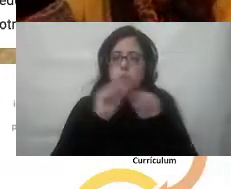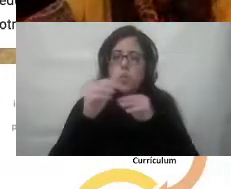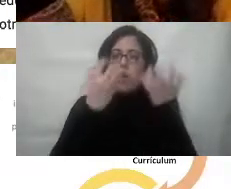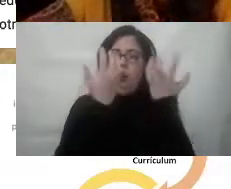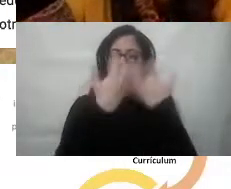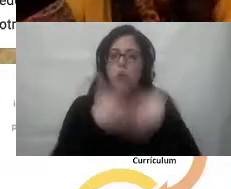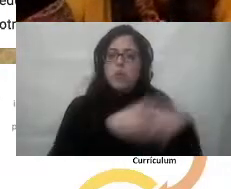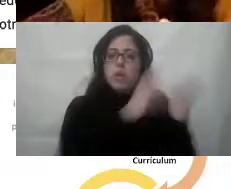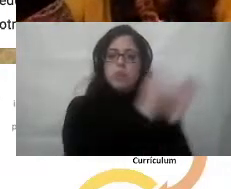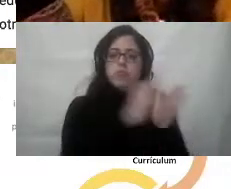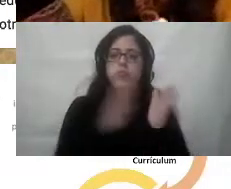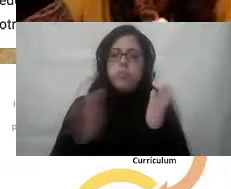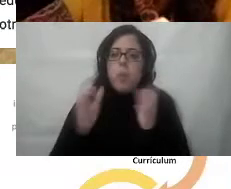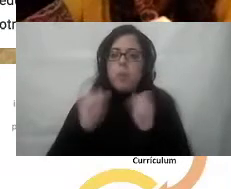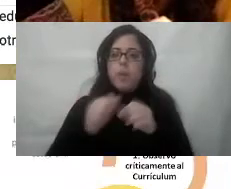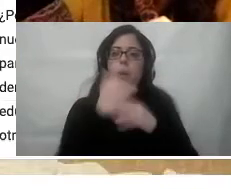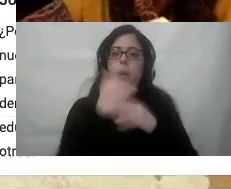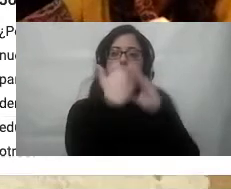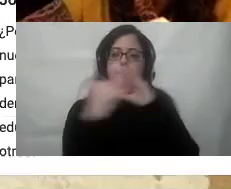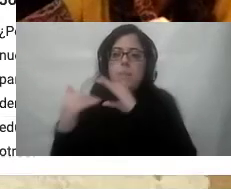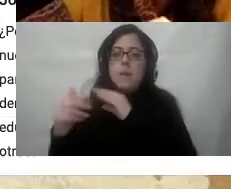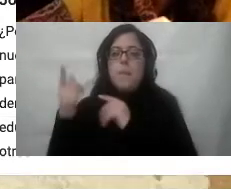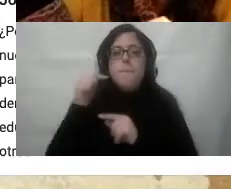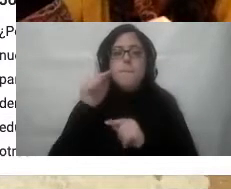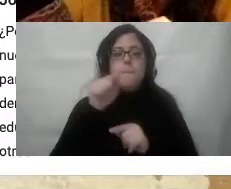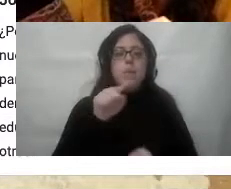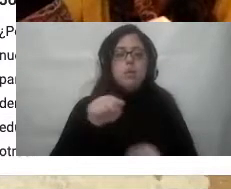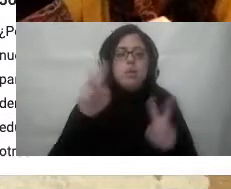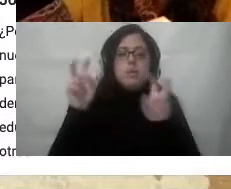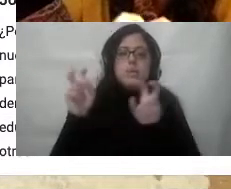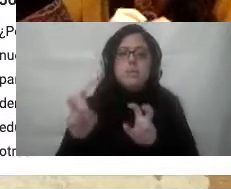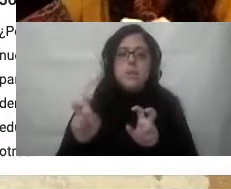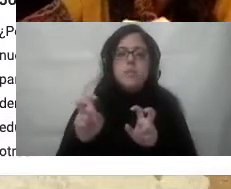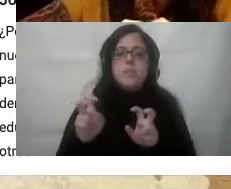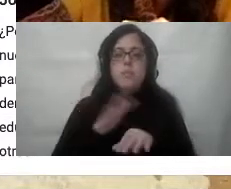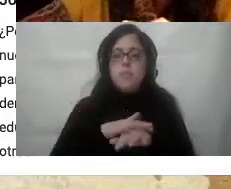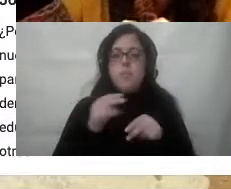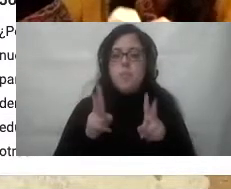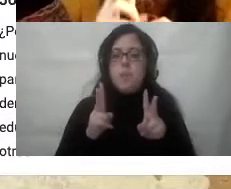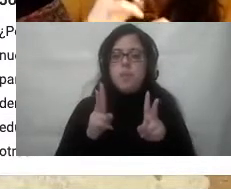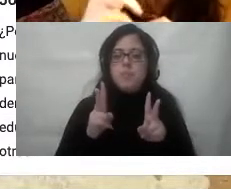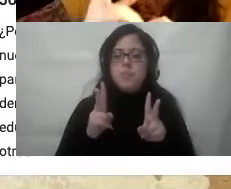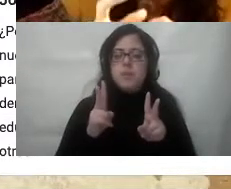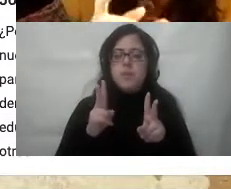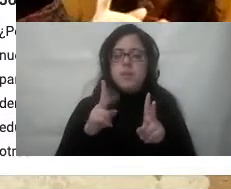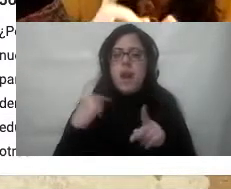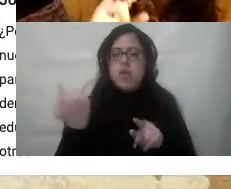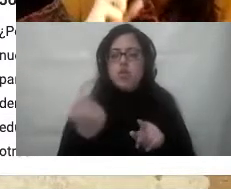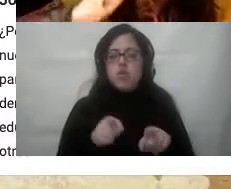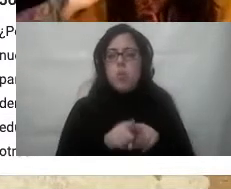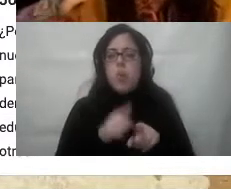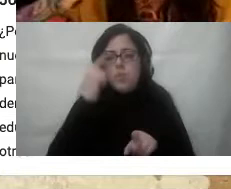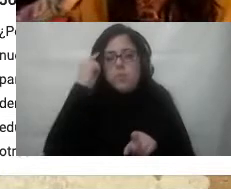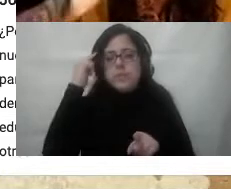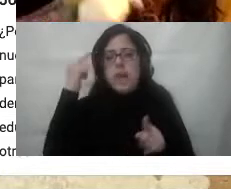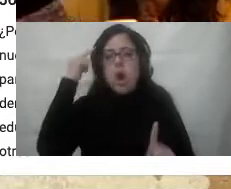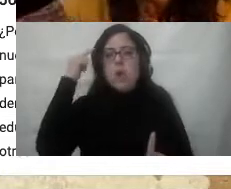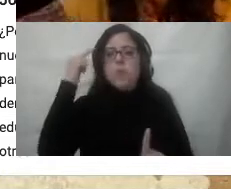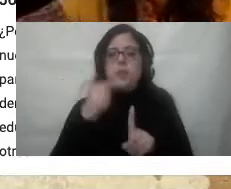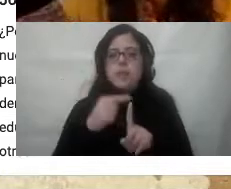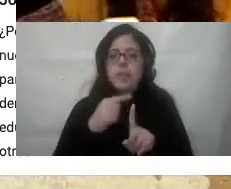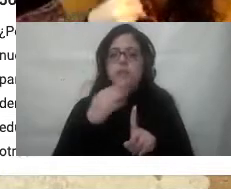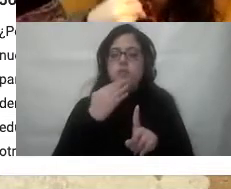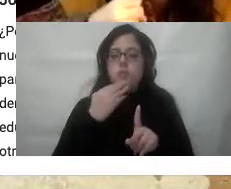para que se los podamos hacer llegar. Pero la gracia de esto es que nos permite entonces mirar el objetivo, recoger